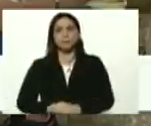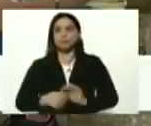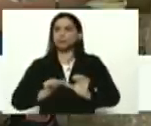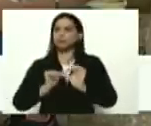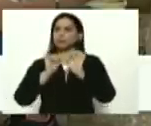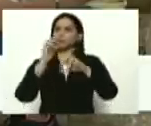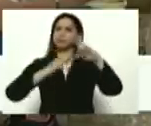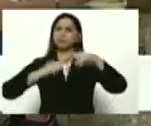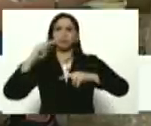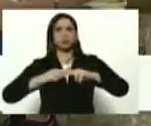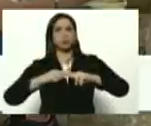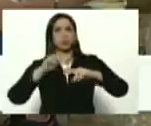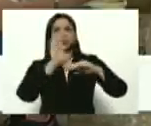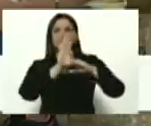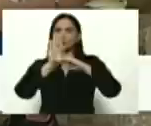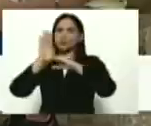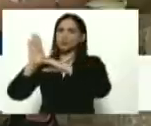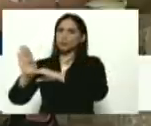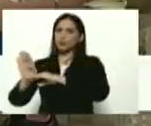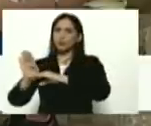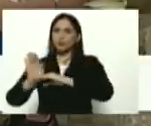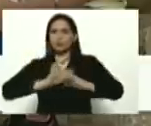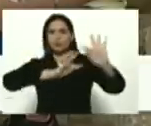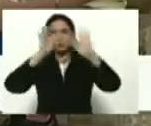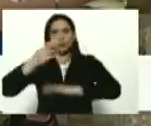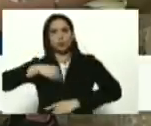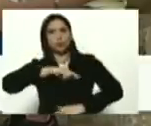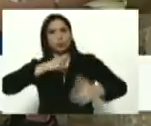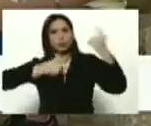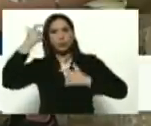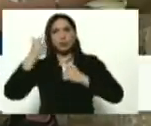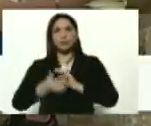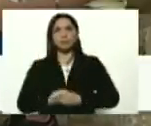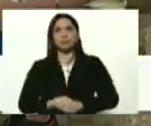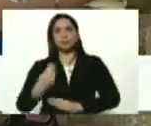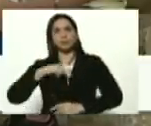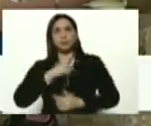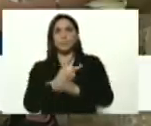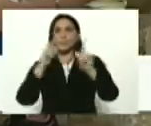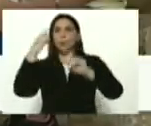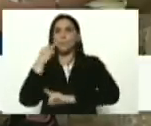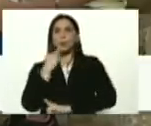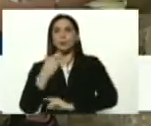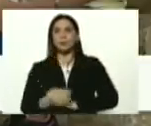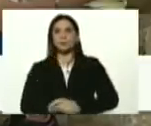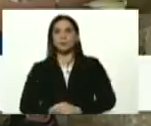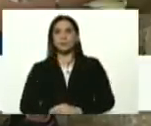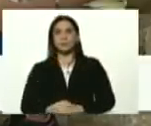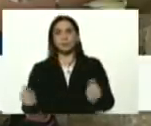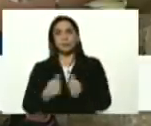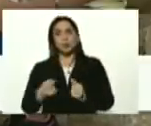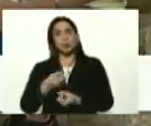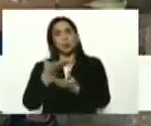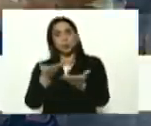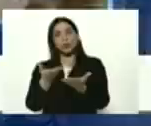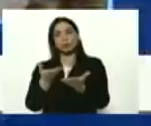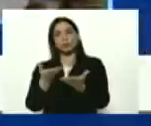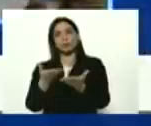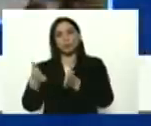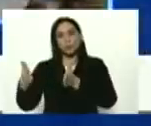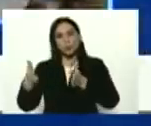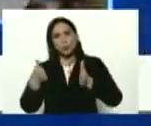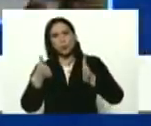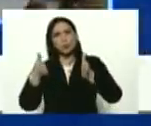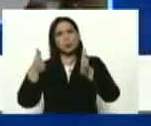seguir construyendo y protegiendo el legado de nuestro comandante Chávez, de nuestro libertador Simón Bolívar, con usted en la conducción